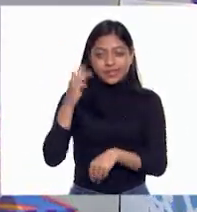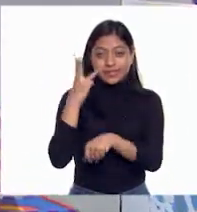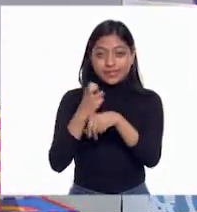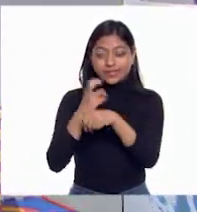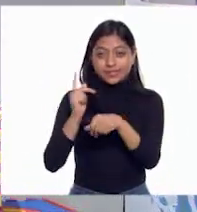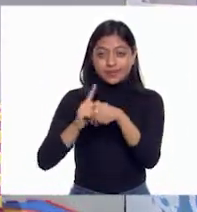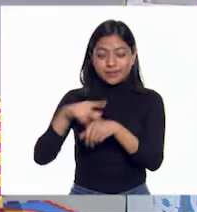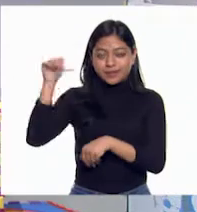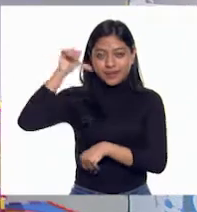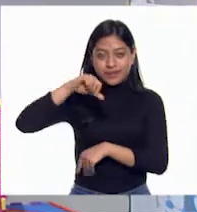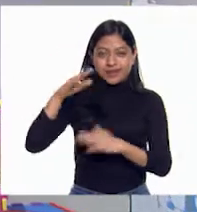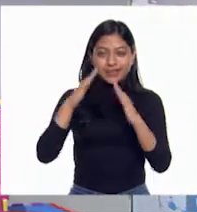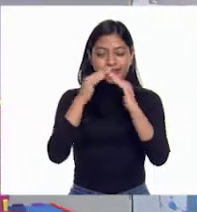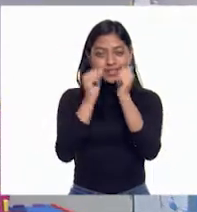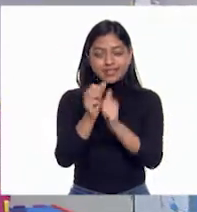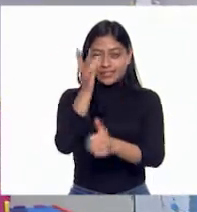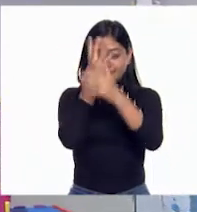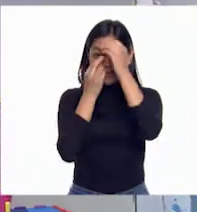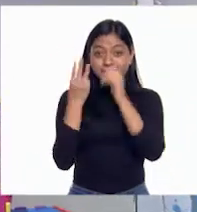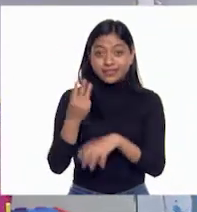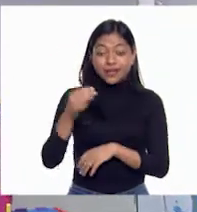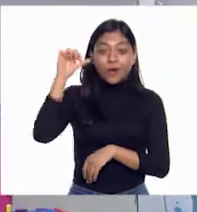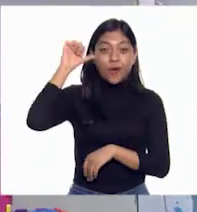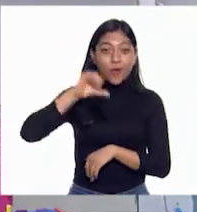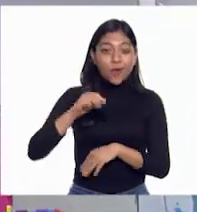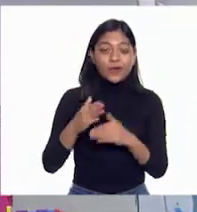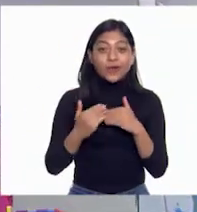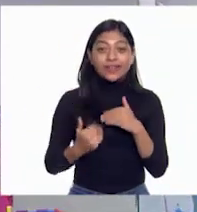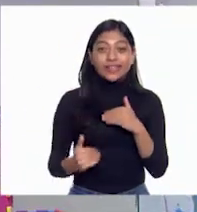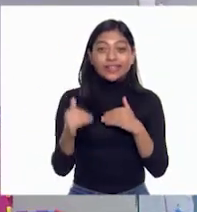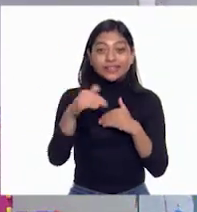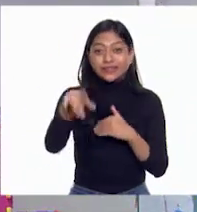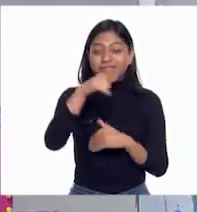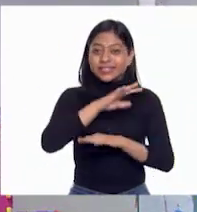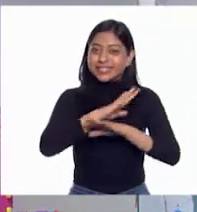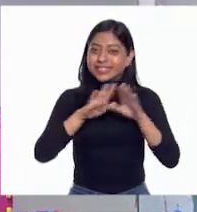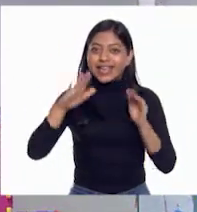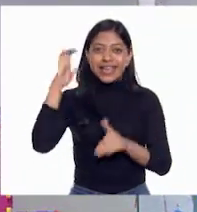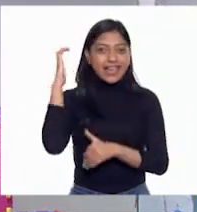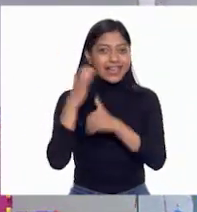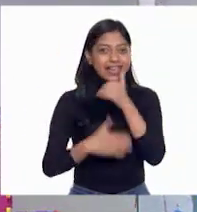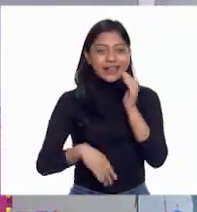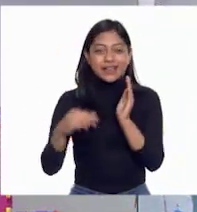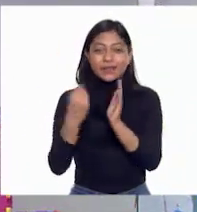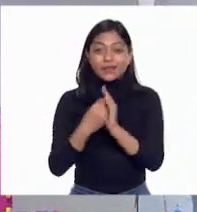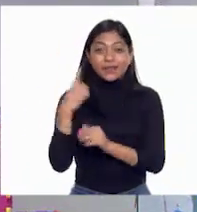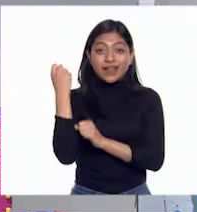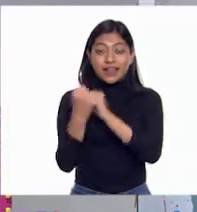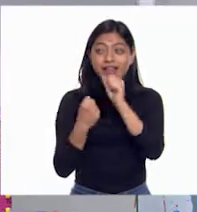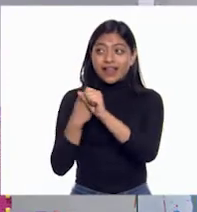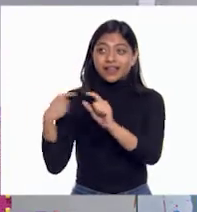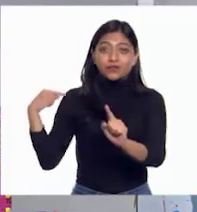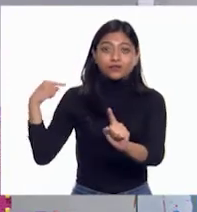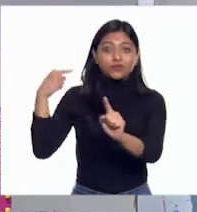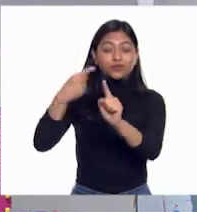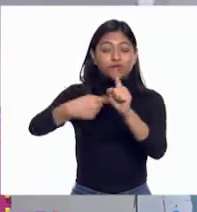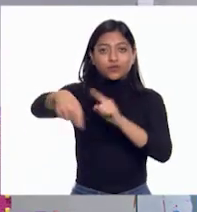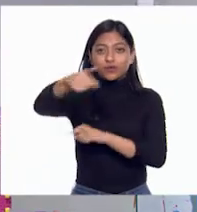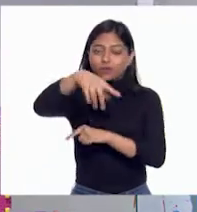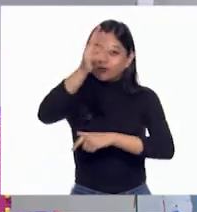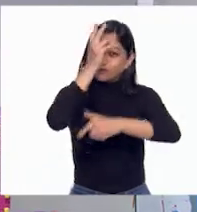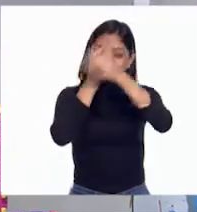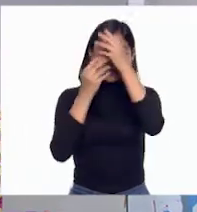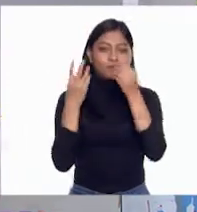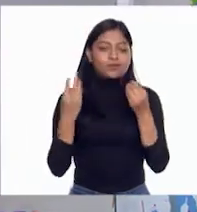en Casa 3. Estamos a punto de concluir el ciclo escolar. No cabe duda que este año hemos tenido grandes